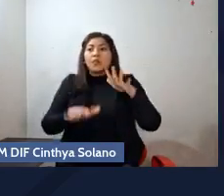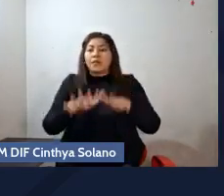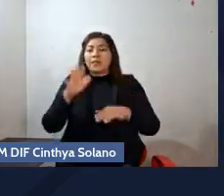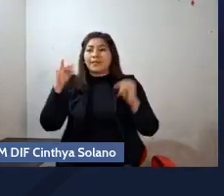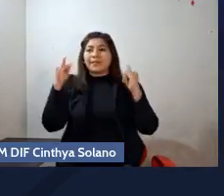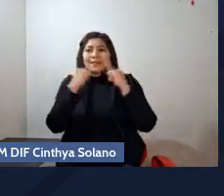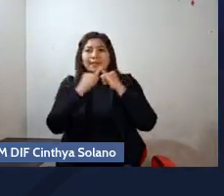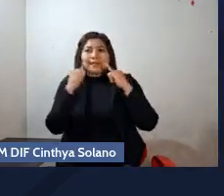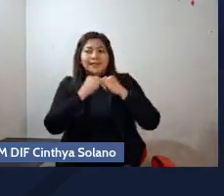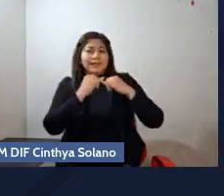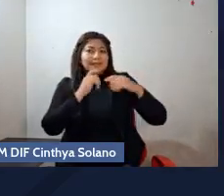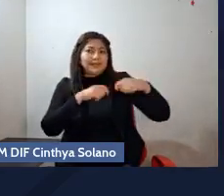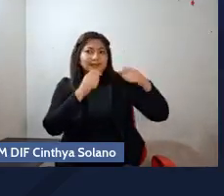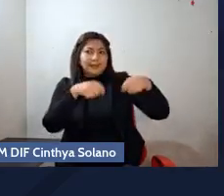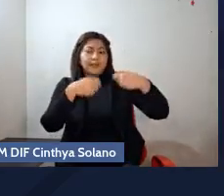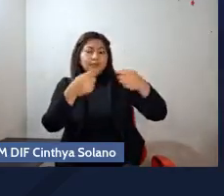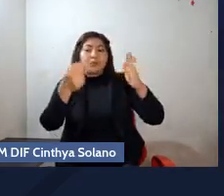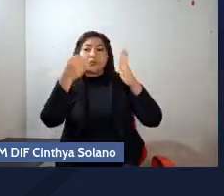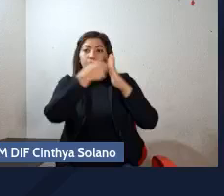esa es